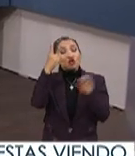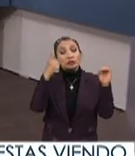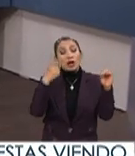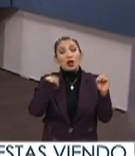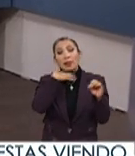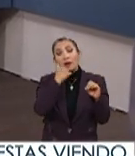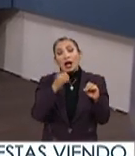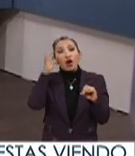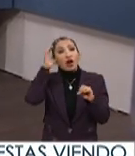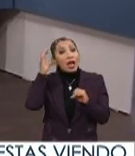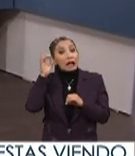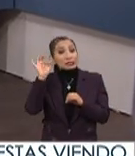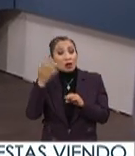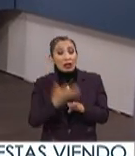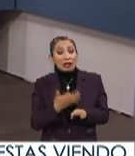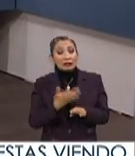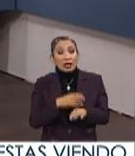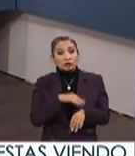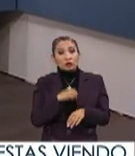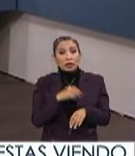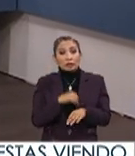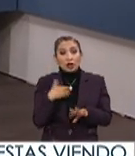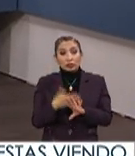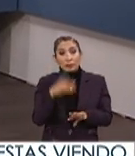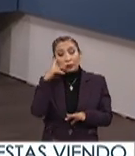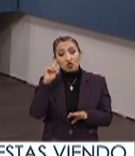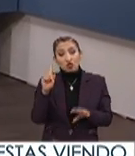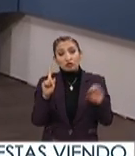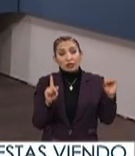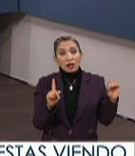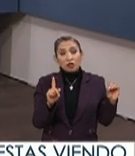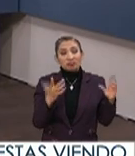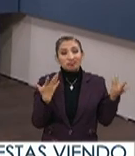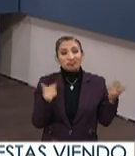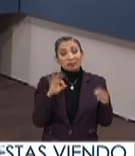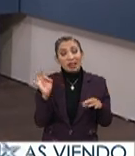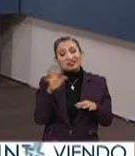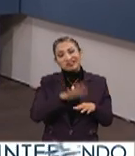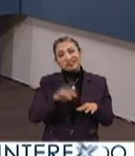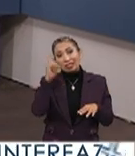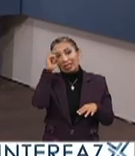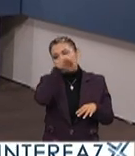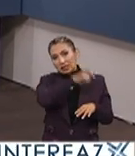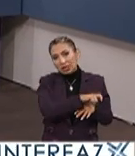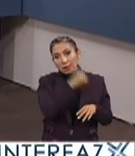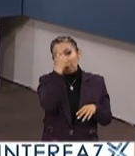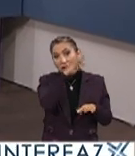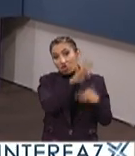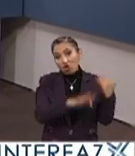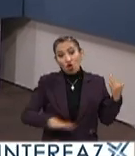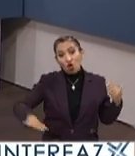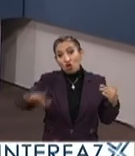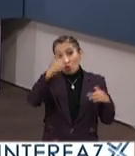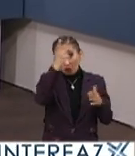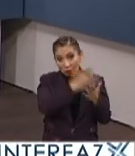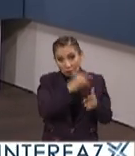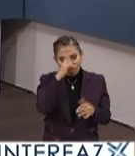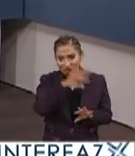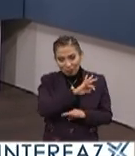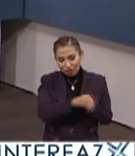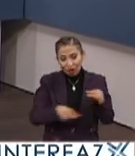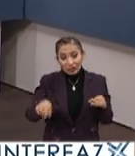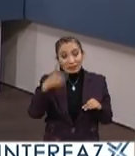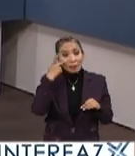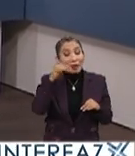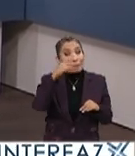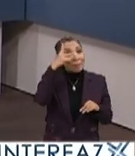de Alemania-Corea, y este que está ahorita de Suecia contra México de 1-0, pondrá un escenario complicado para todos, no solo para México, y hay